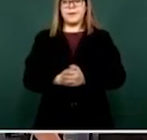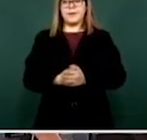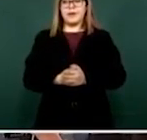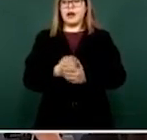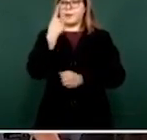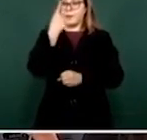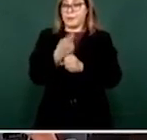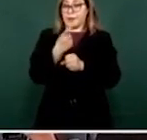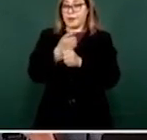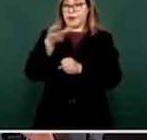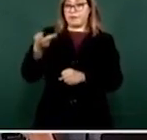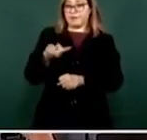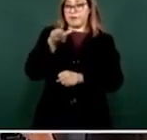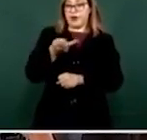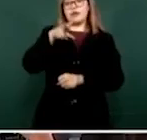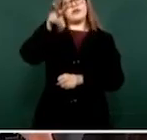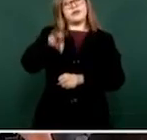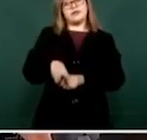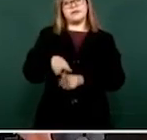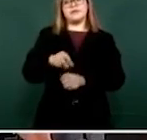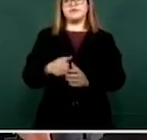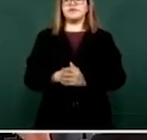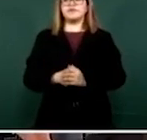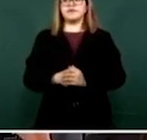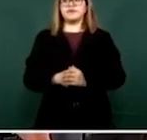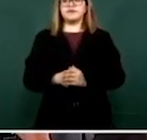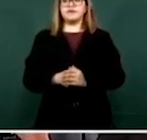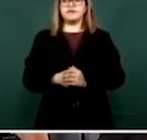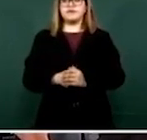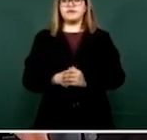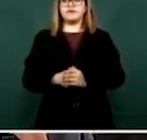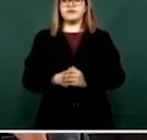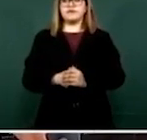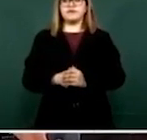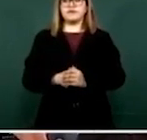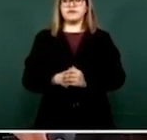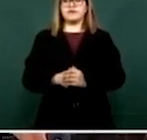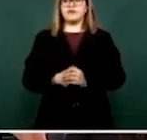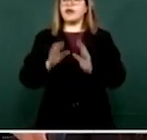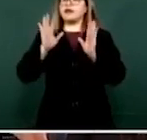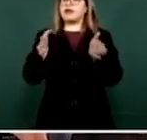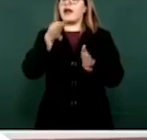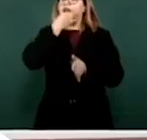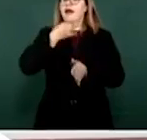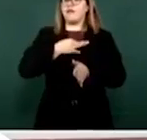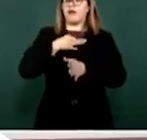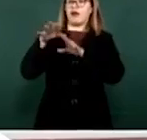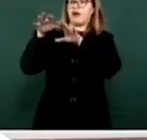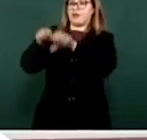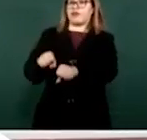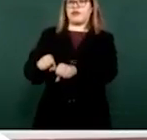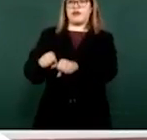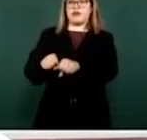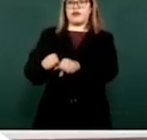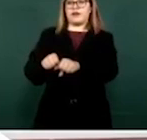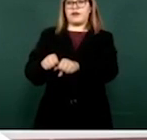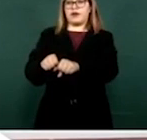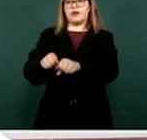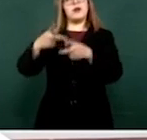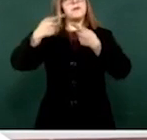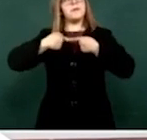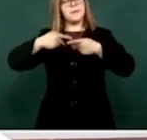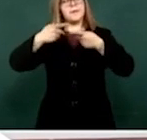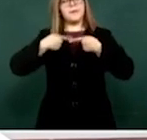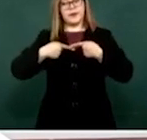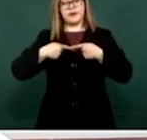primera pregunta, efectivamente está confirmada la detención de esta persona.